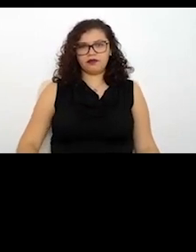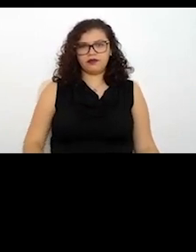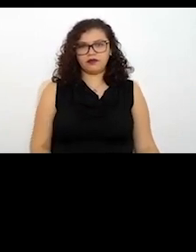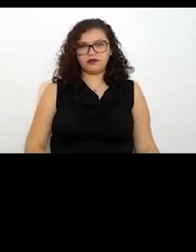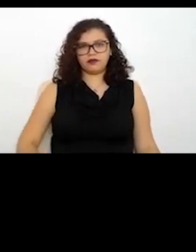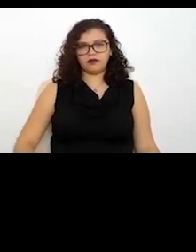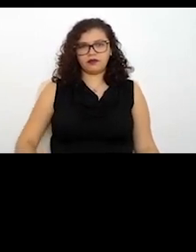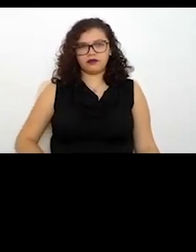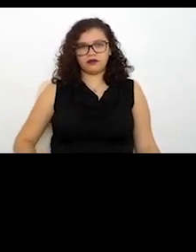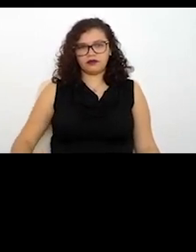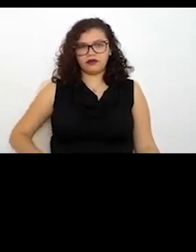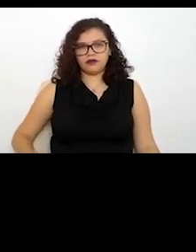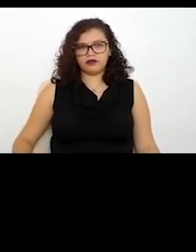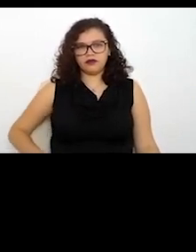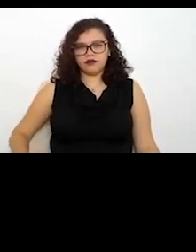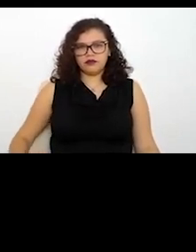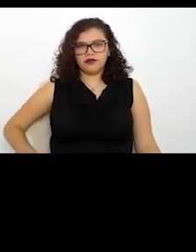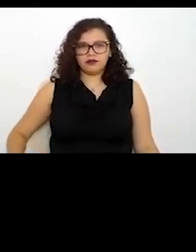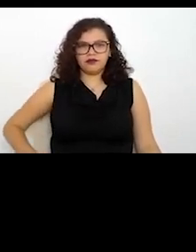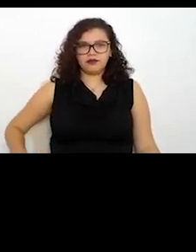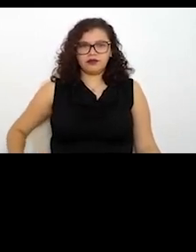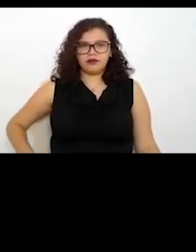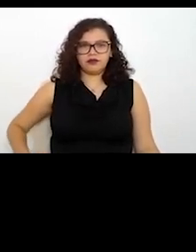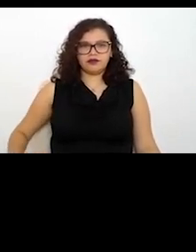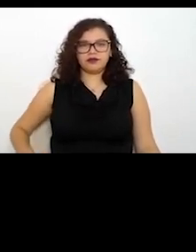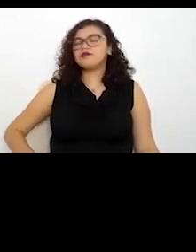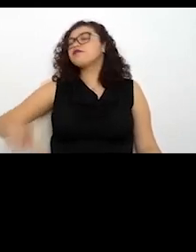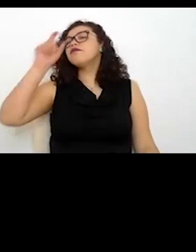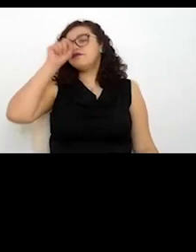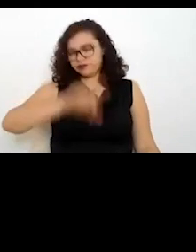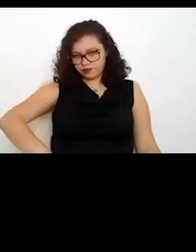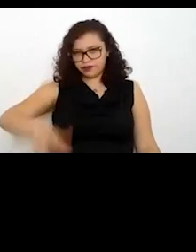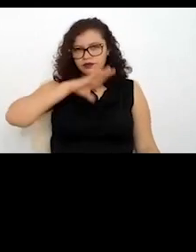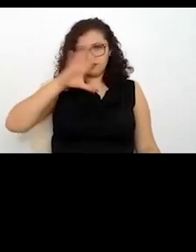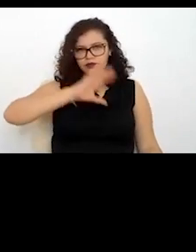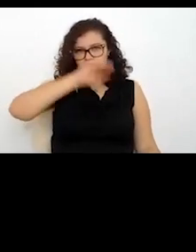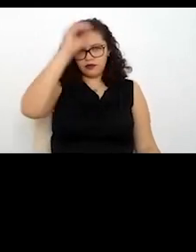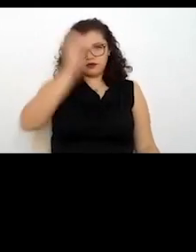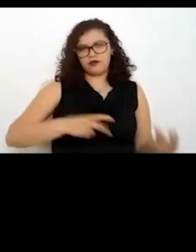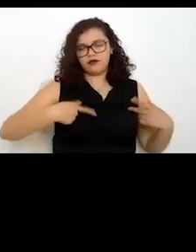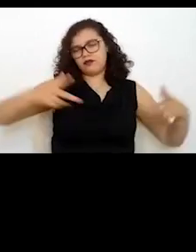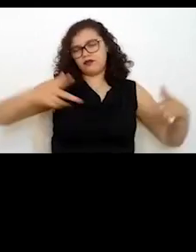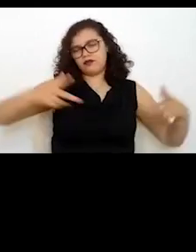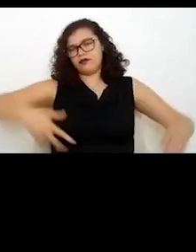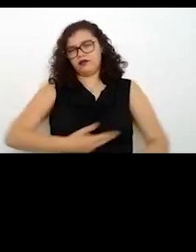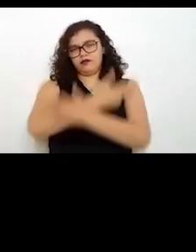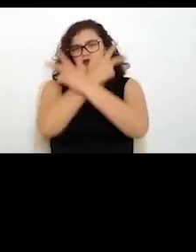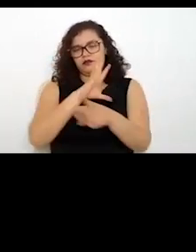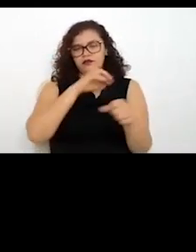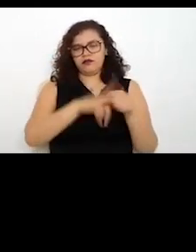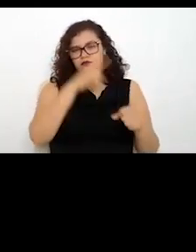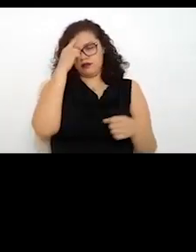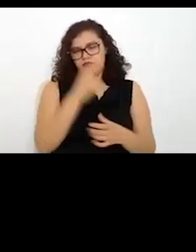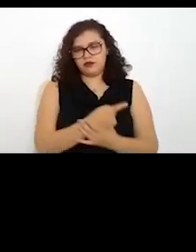Y justamente también hay obligaciones para los teletrabajadores especiales derivados de